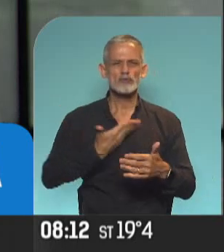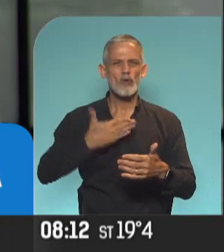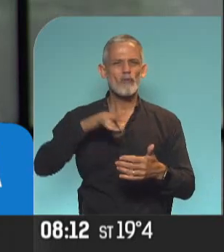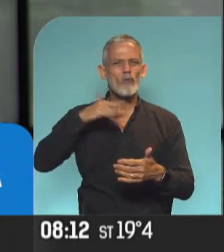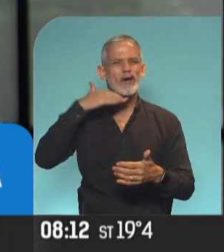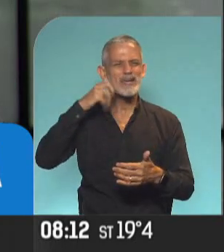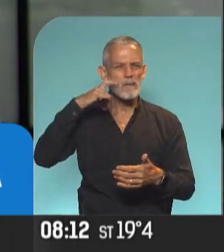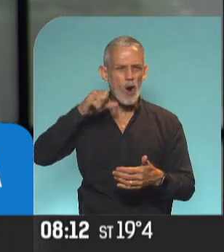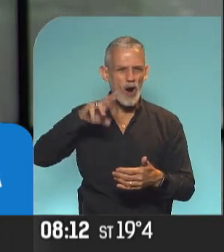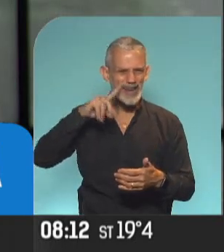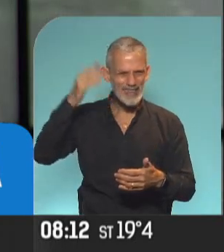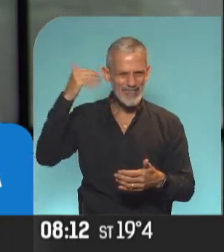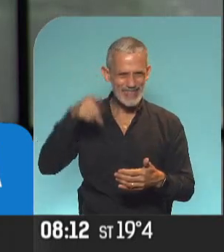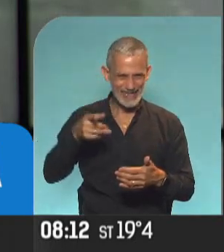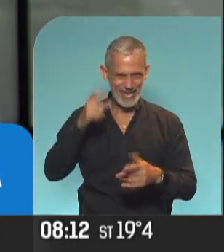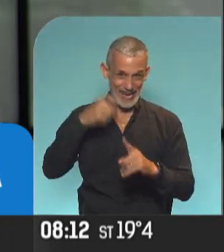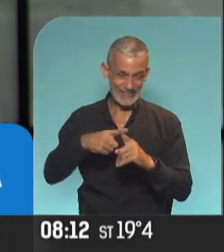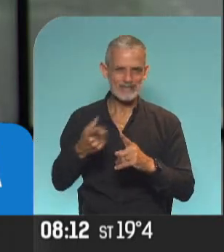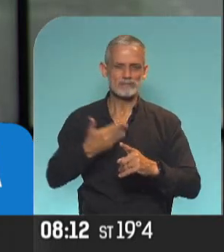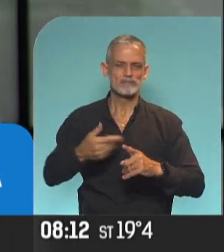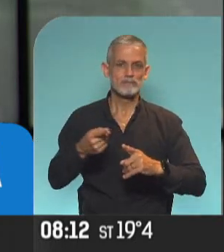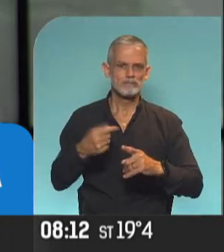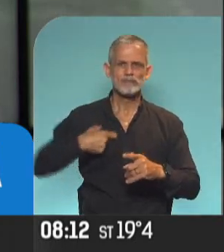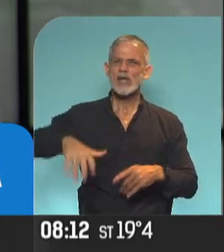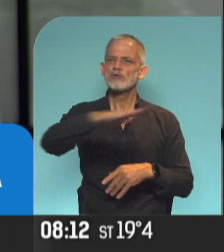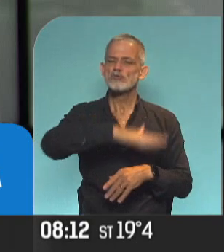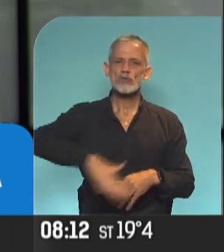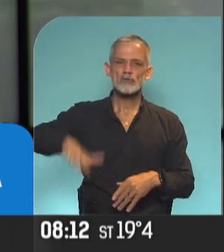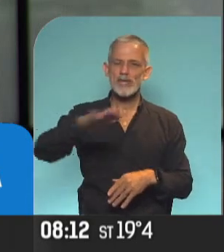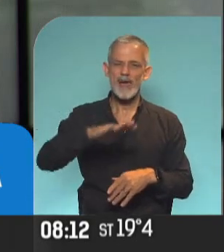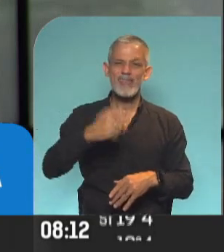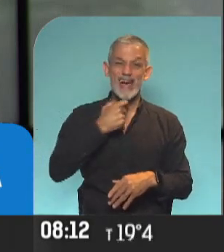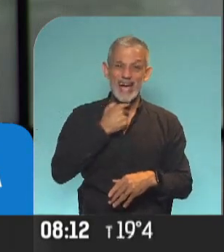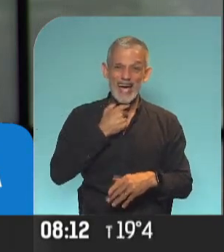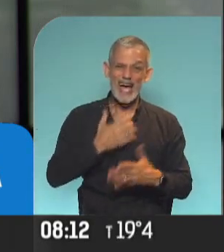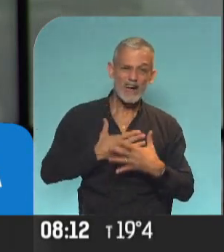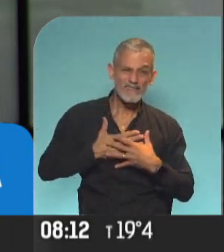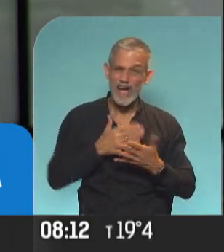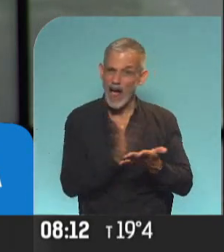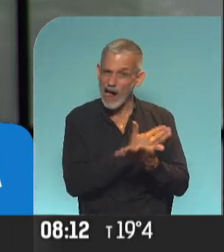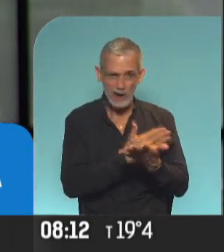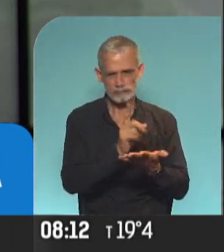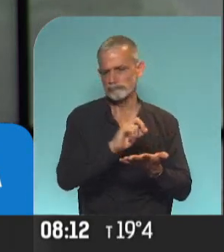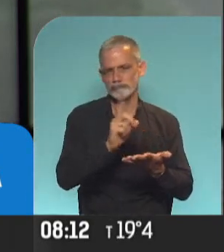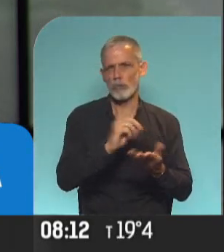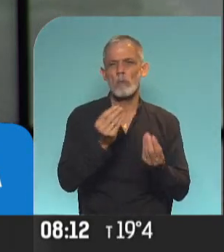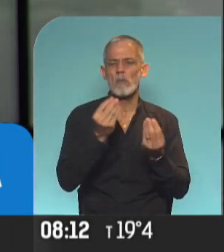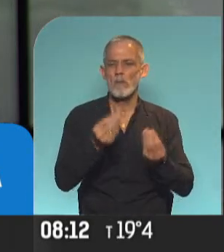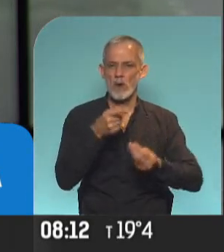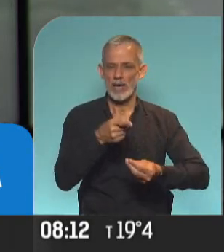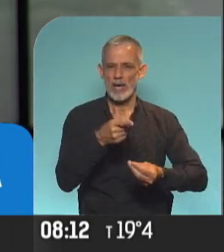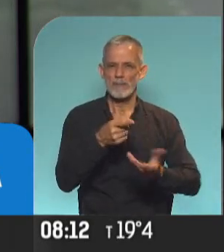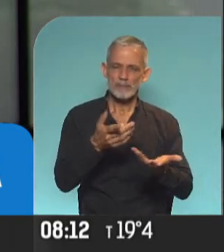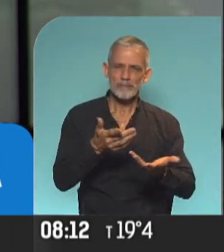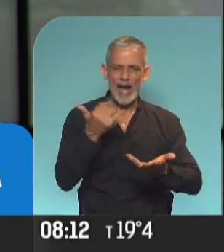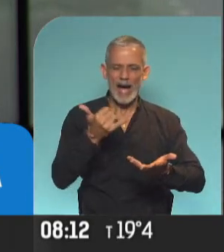derecha, aparte de la izquierda, etc. La sociedad peruana no quería mayoritariamente que lo destituyeran a Vizcarra porque, más allá de